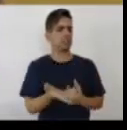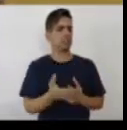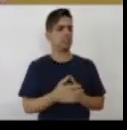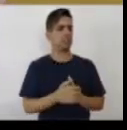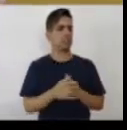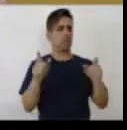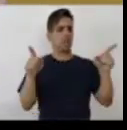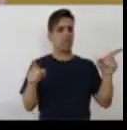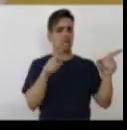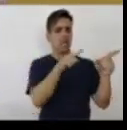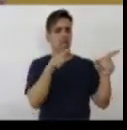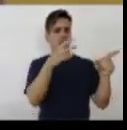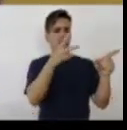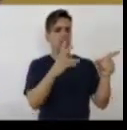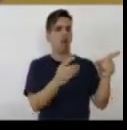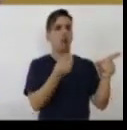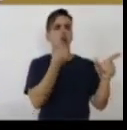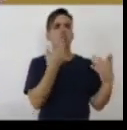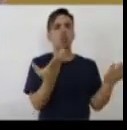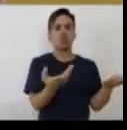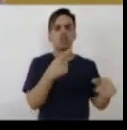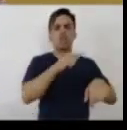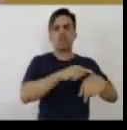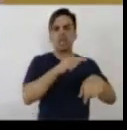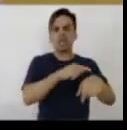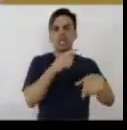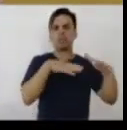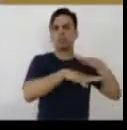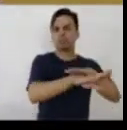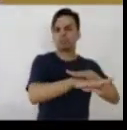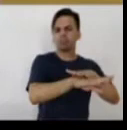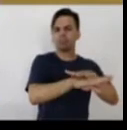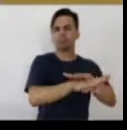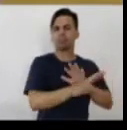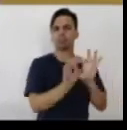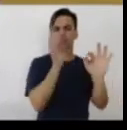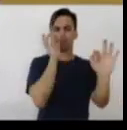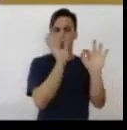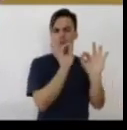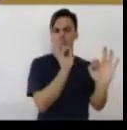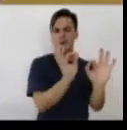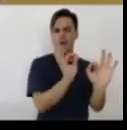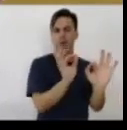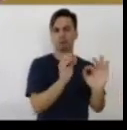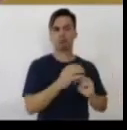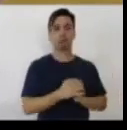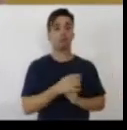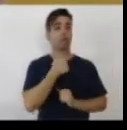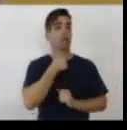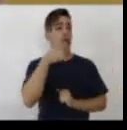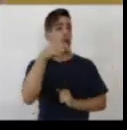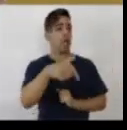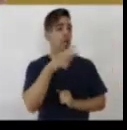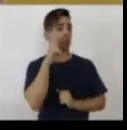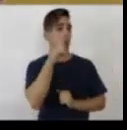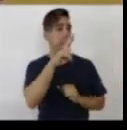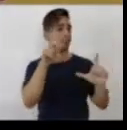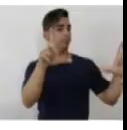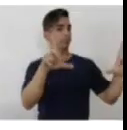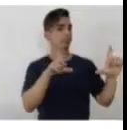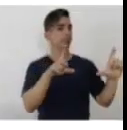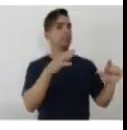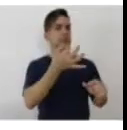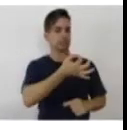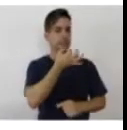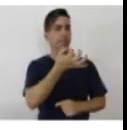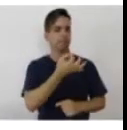intervalo posible de almacenamiento que debe tener ese producto para su conservación? El ejemplo que tienen